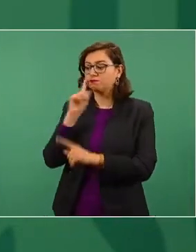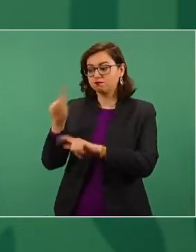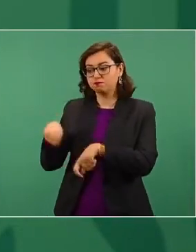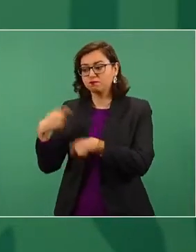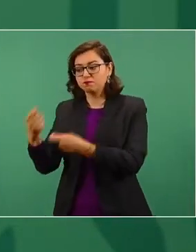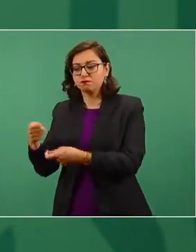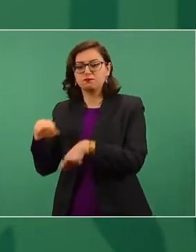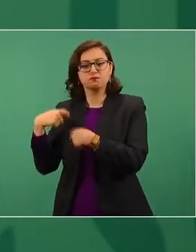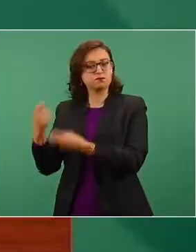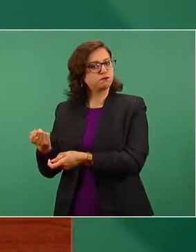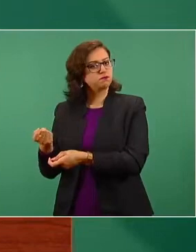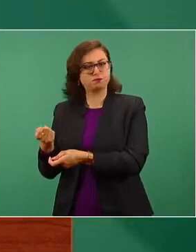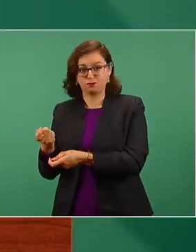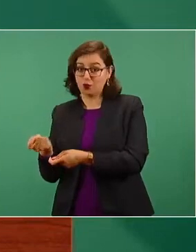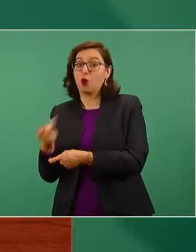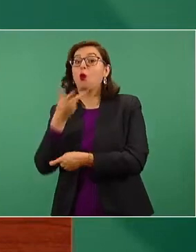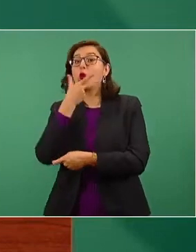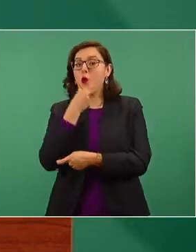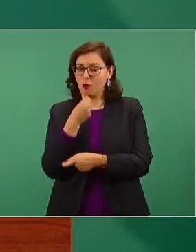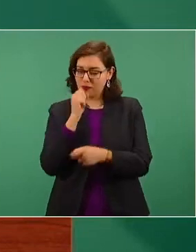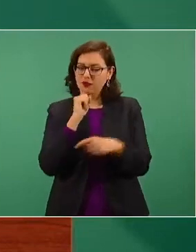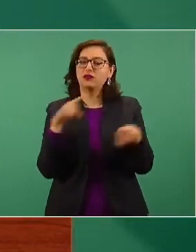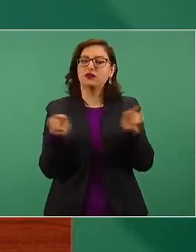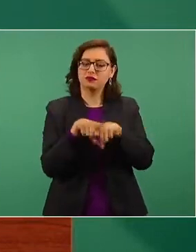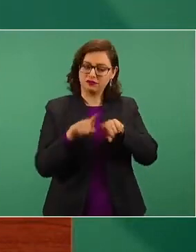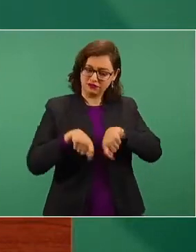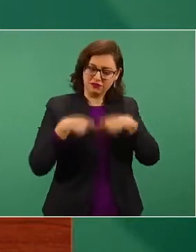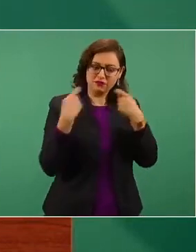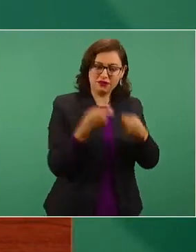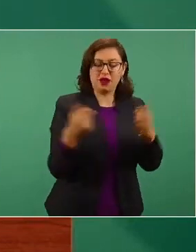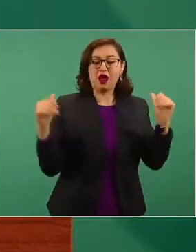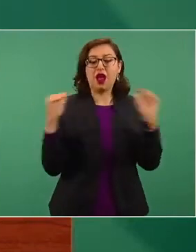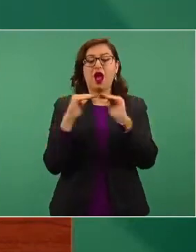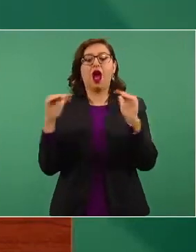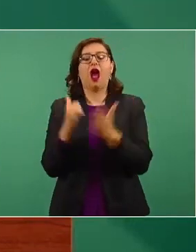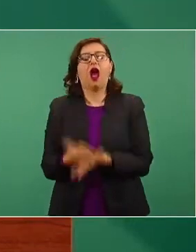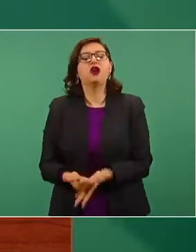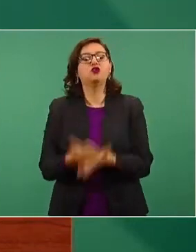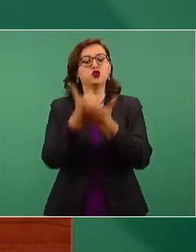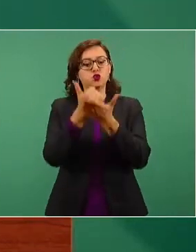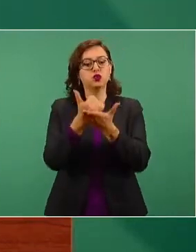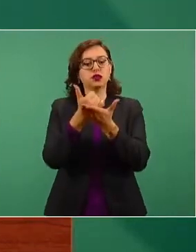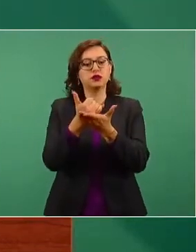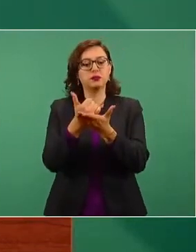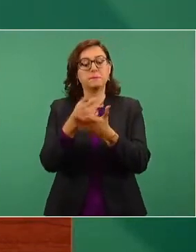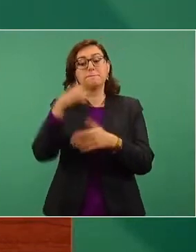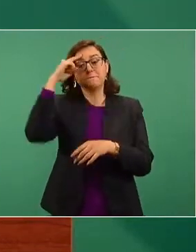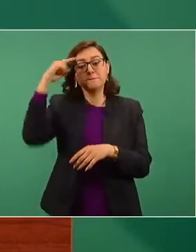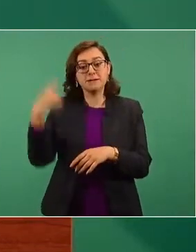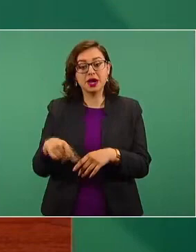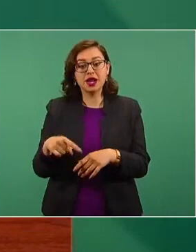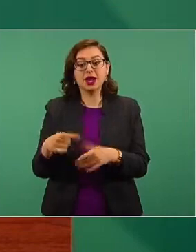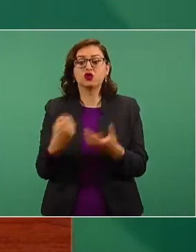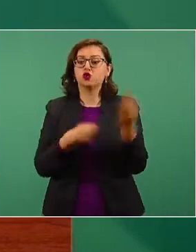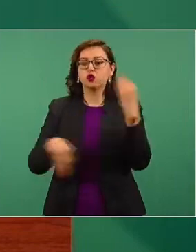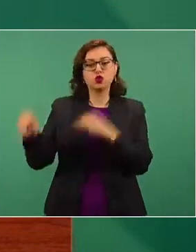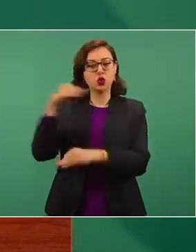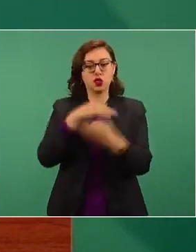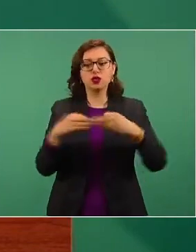hombres en igualdad en los cuidados permitirá poner todas las vidas en el